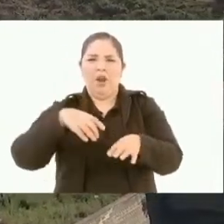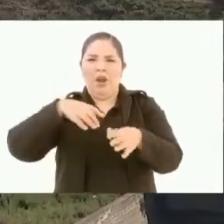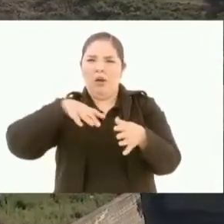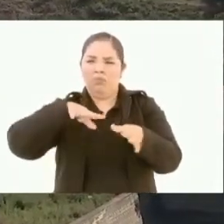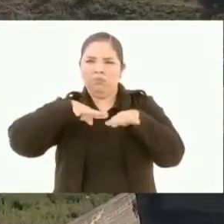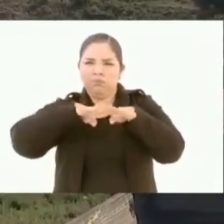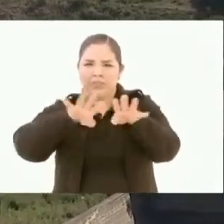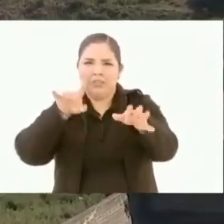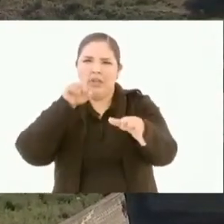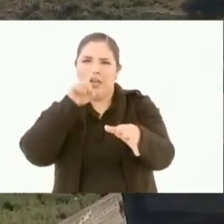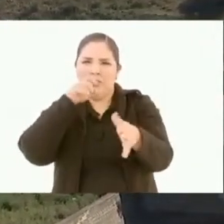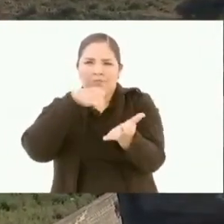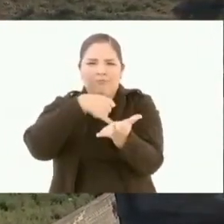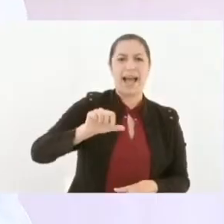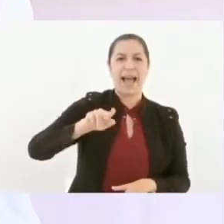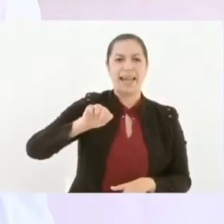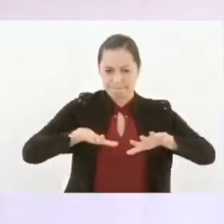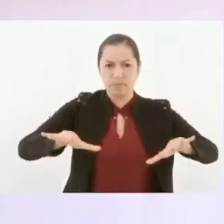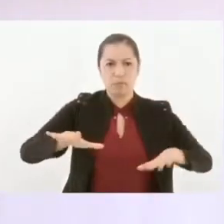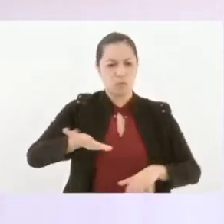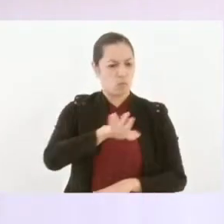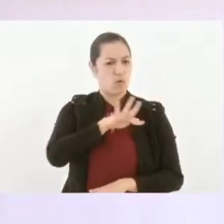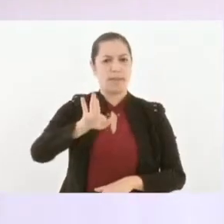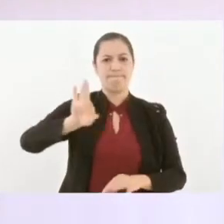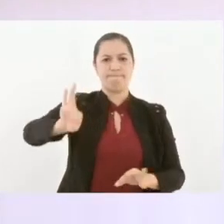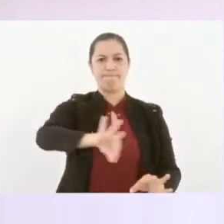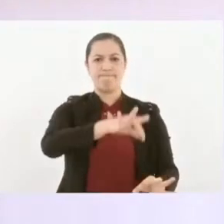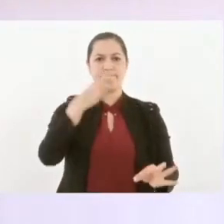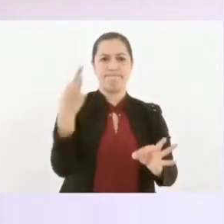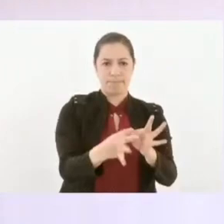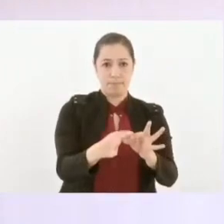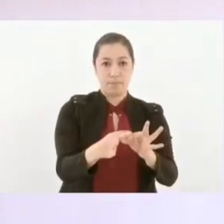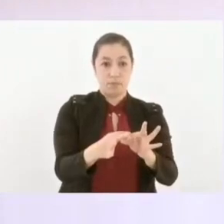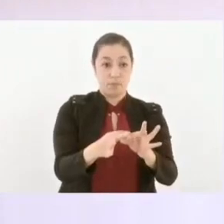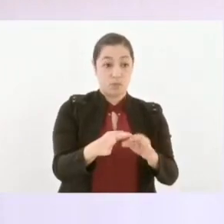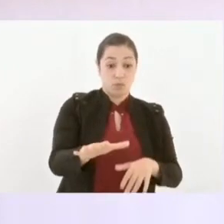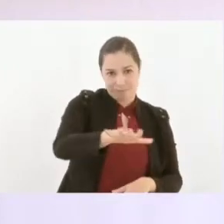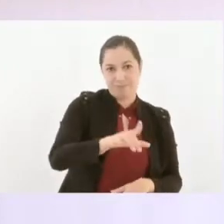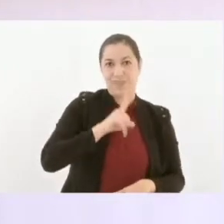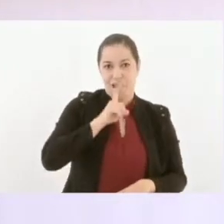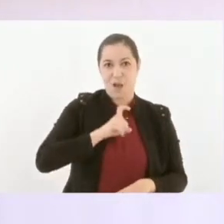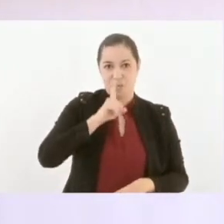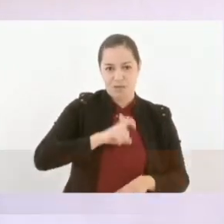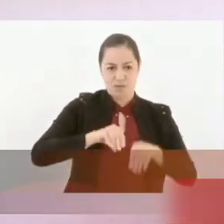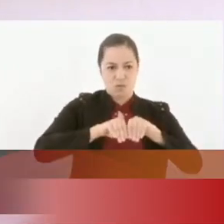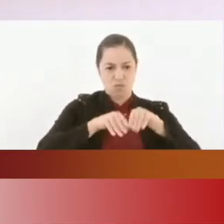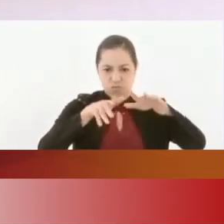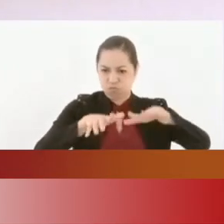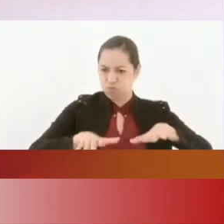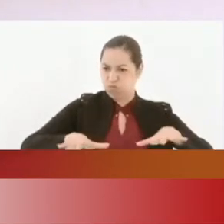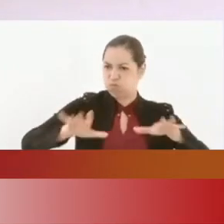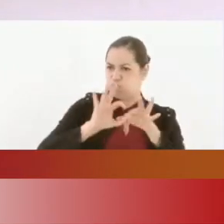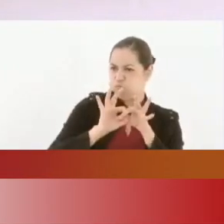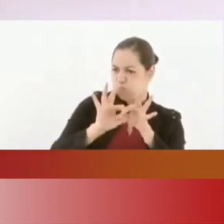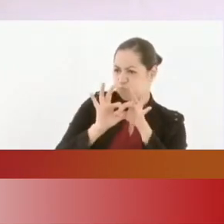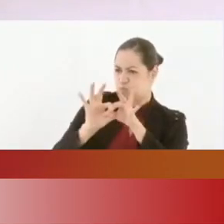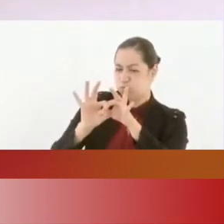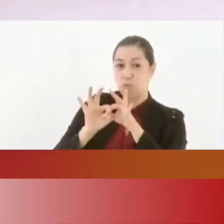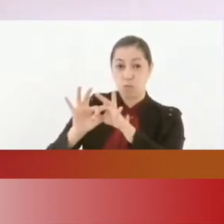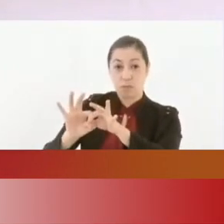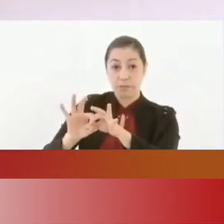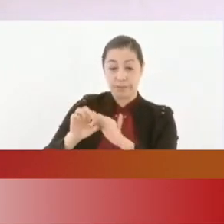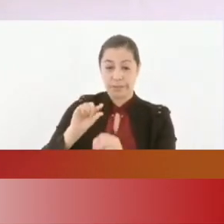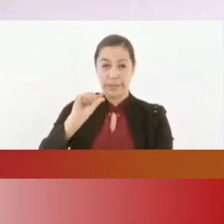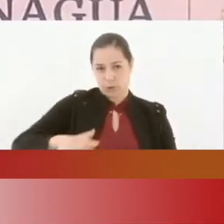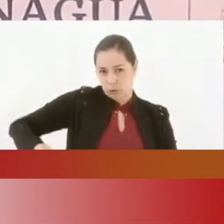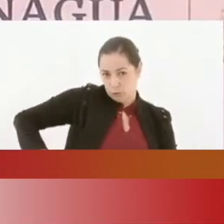y que podamos terminar el sistema de riego antes de que concluya